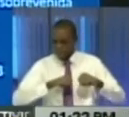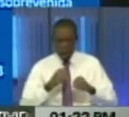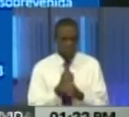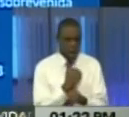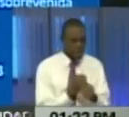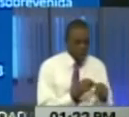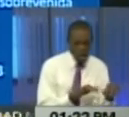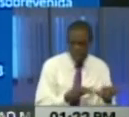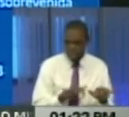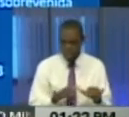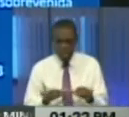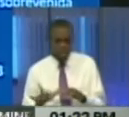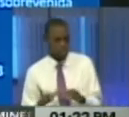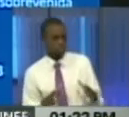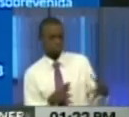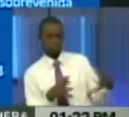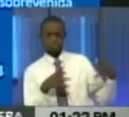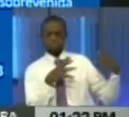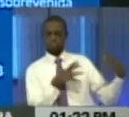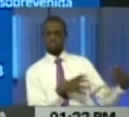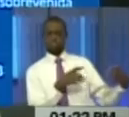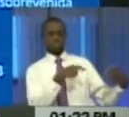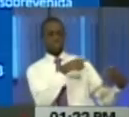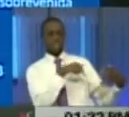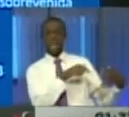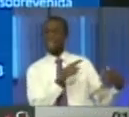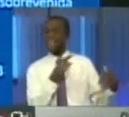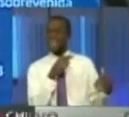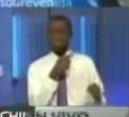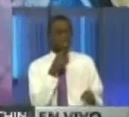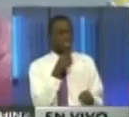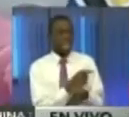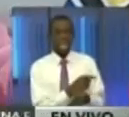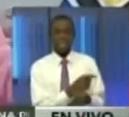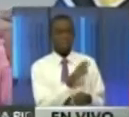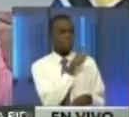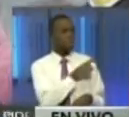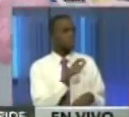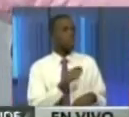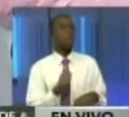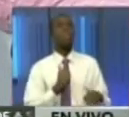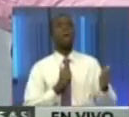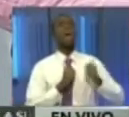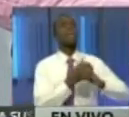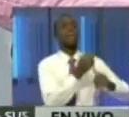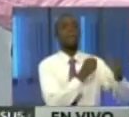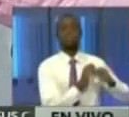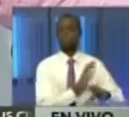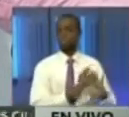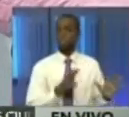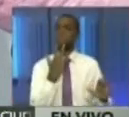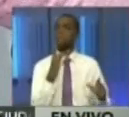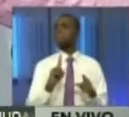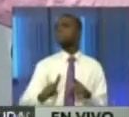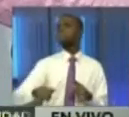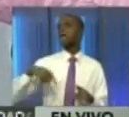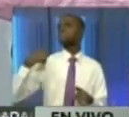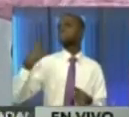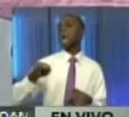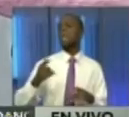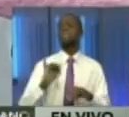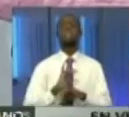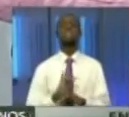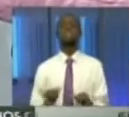son actividades que deben darse de obligatorio cumplimiento, como digo, no porque yo lo desee, mañana yo puedo aparecer una